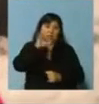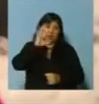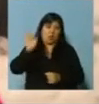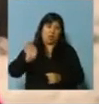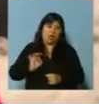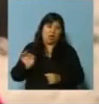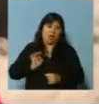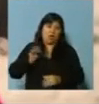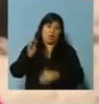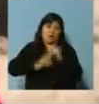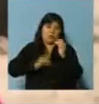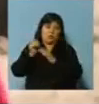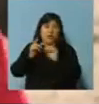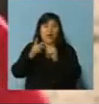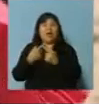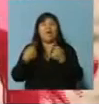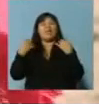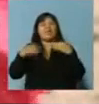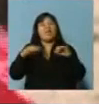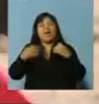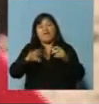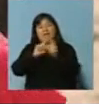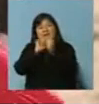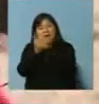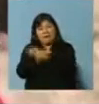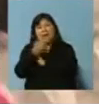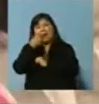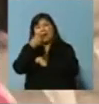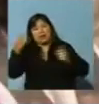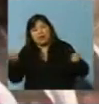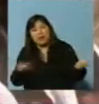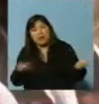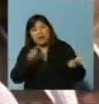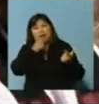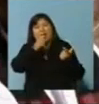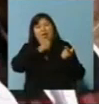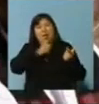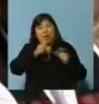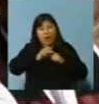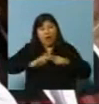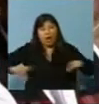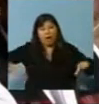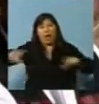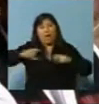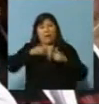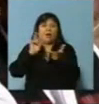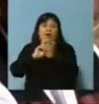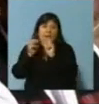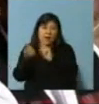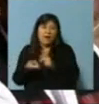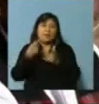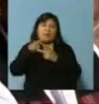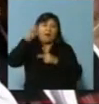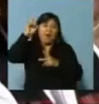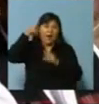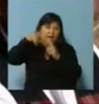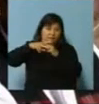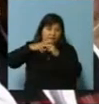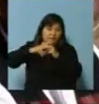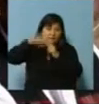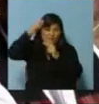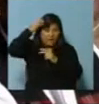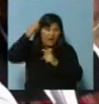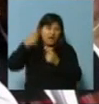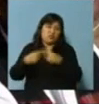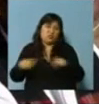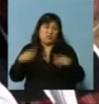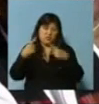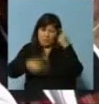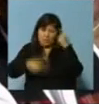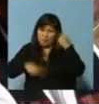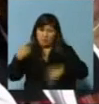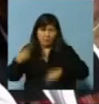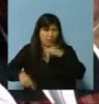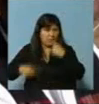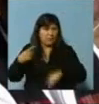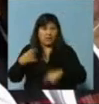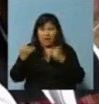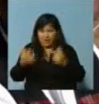realmente, hay que cambiarle la instalación eléctrica, la cañería, hay que arreglar los baños, hay que hacer tantas cosas.